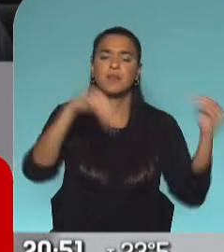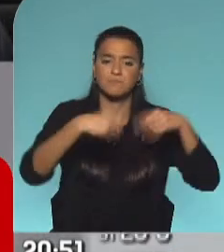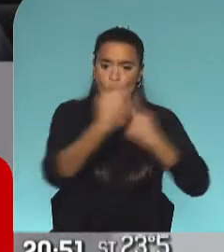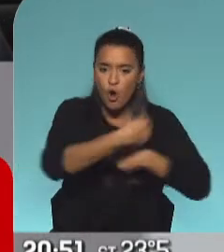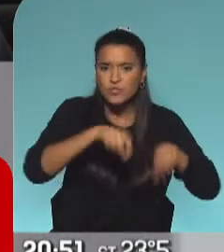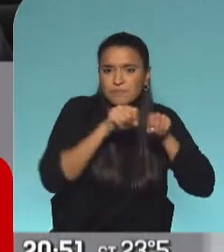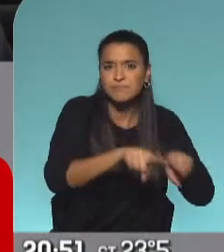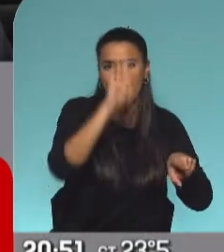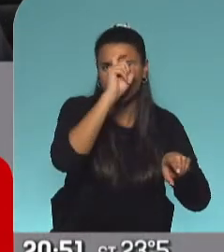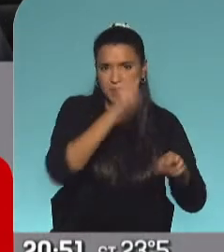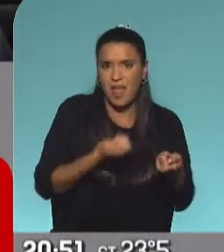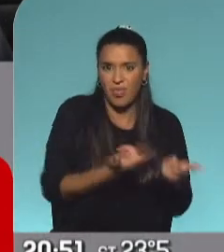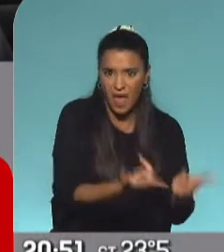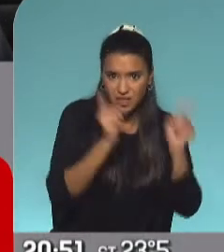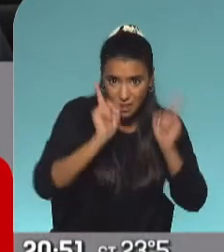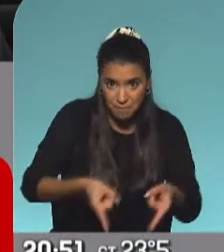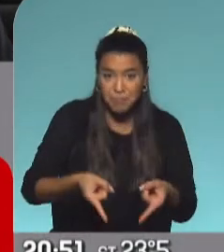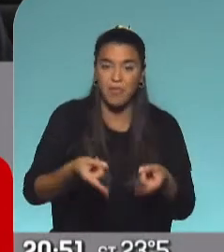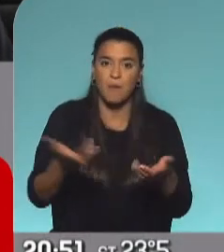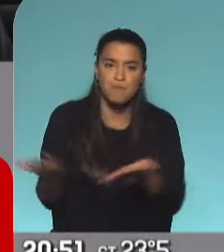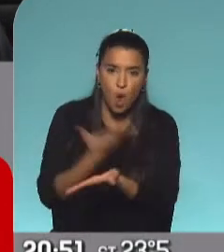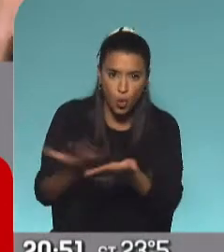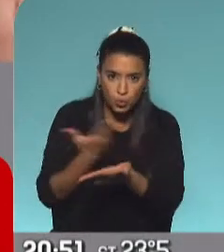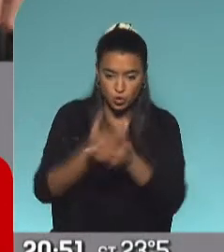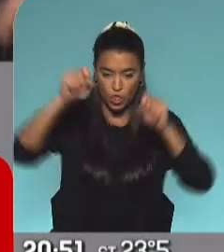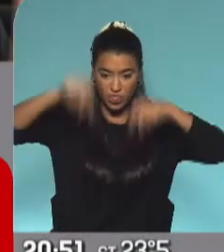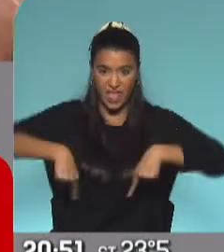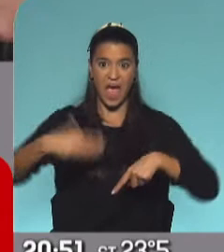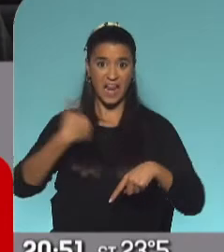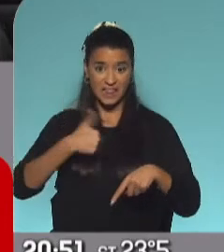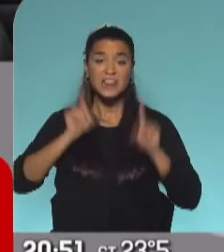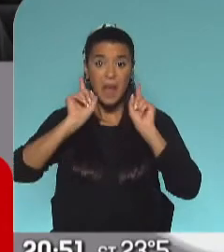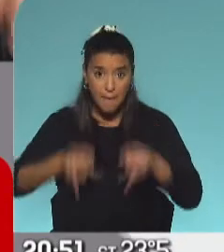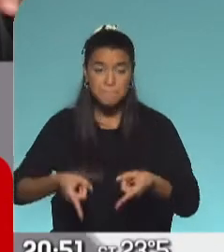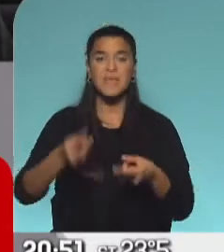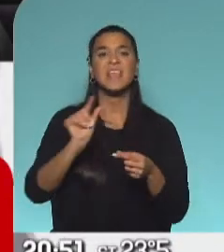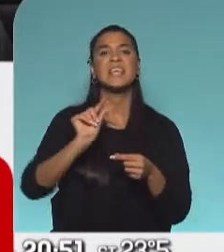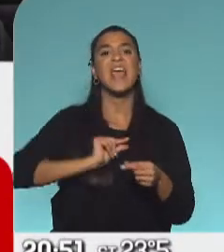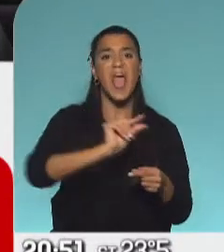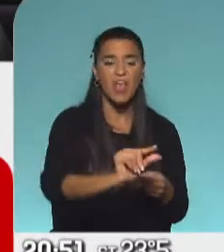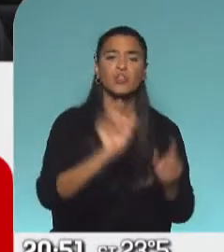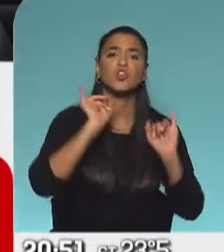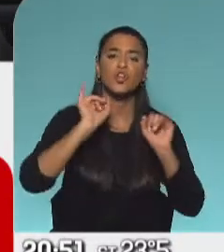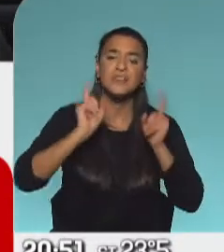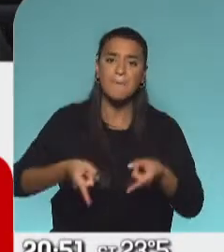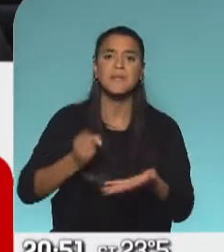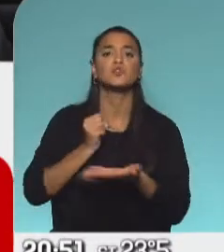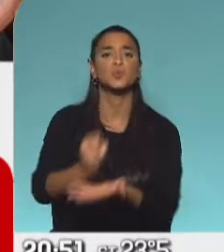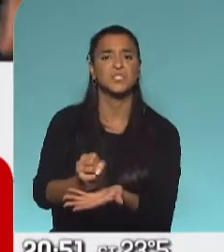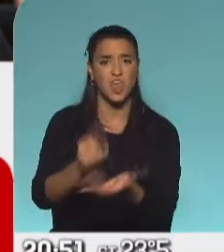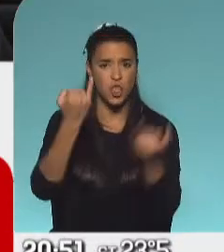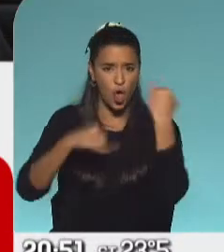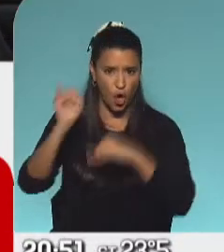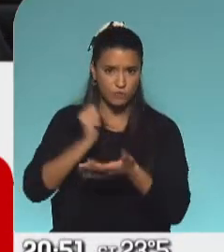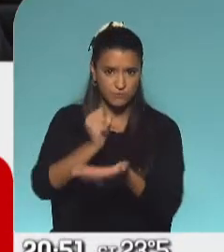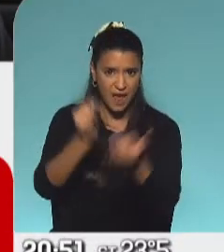insumos hospitalarios que se produjeron en el país, también con acompañamiento crediticio y con subsidios de tasa para esas pymes